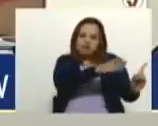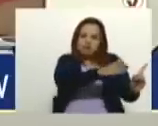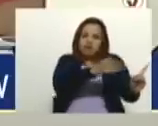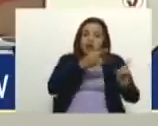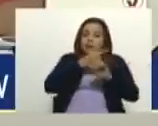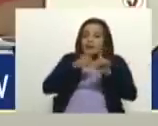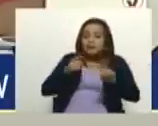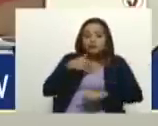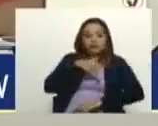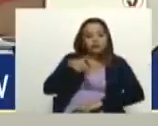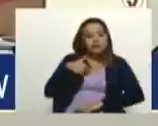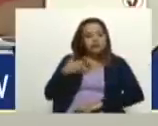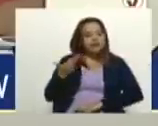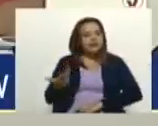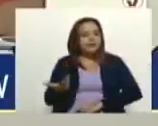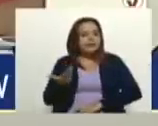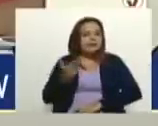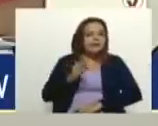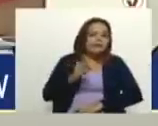verdad, no es...